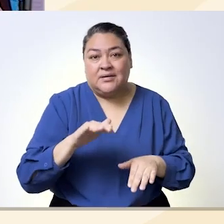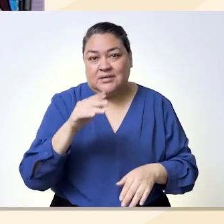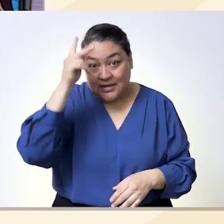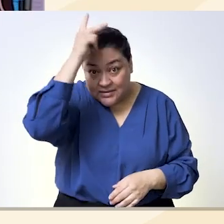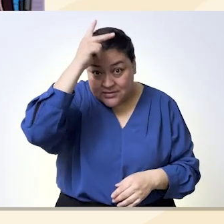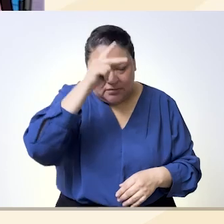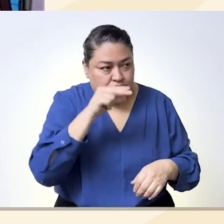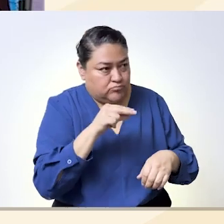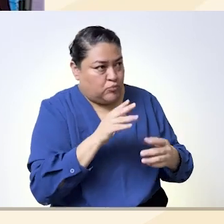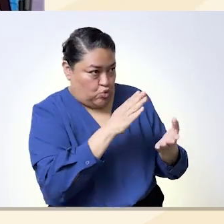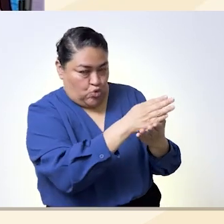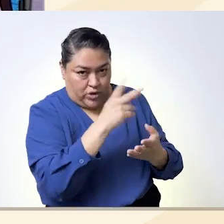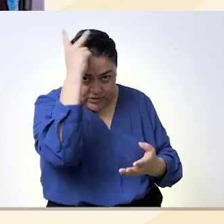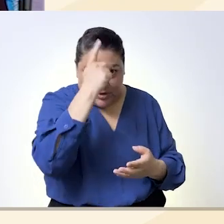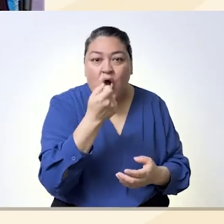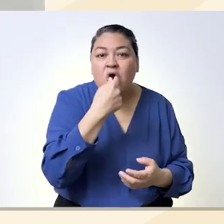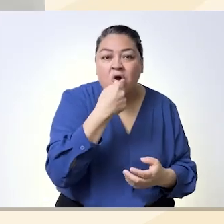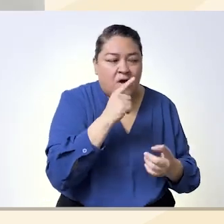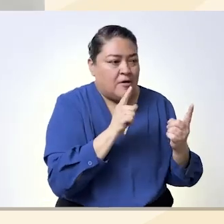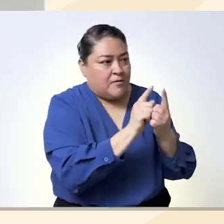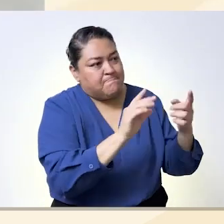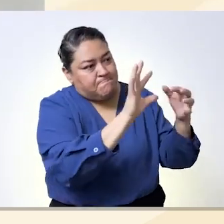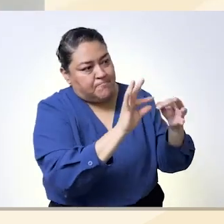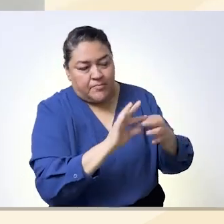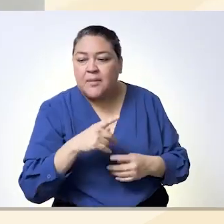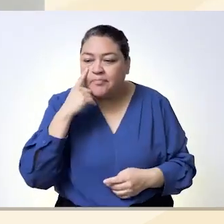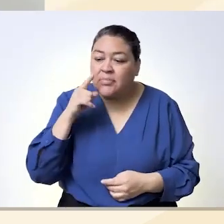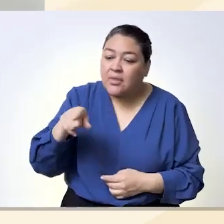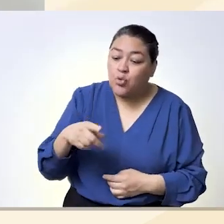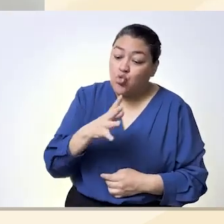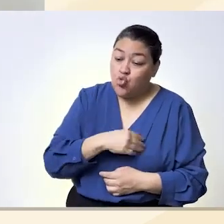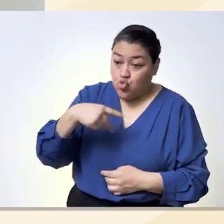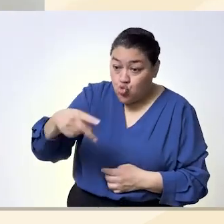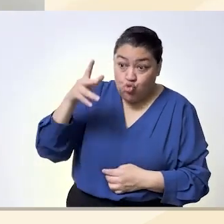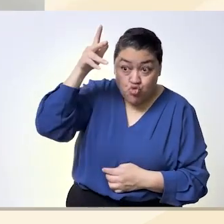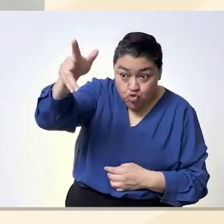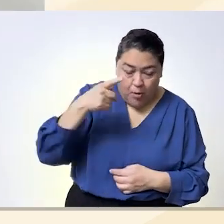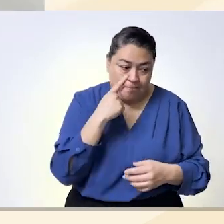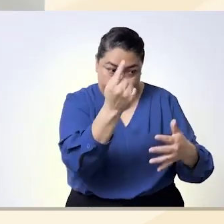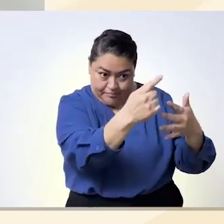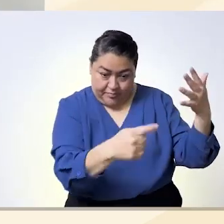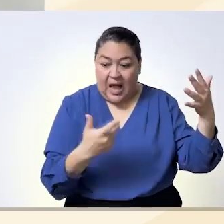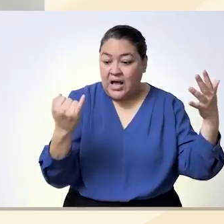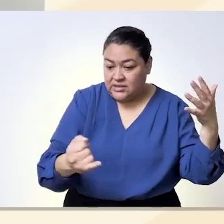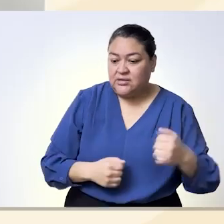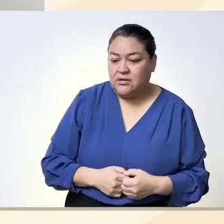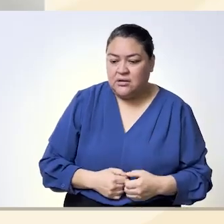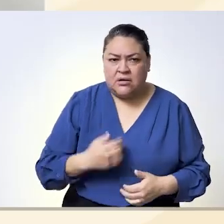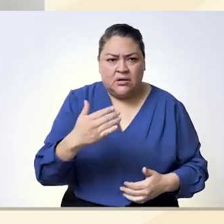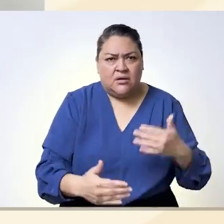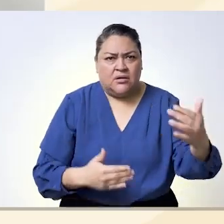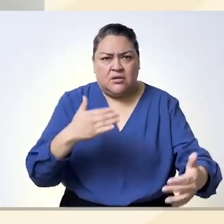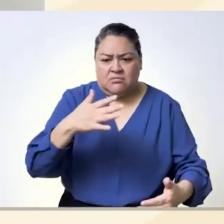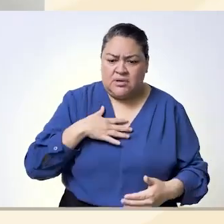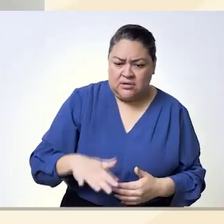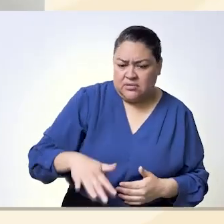cuando llegan con la persona psicóloga, con la persona psiquiatra, les dan como un panorama de tu hijo, tu hija va a ser así,